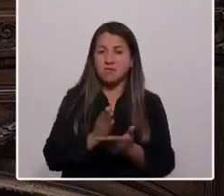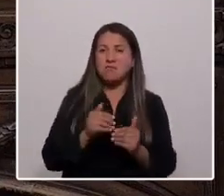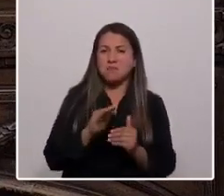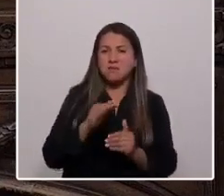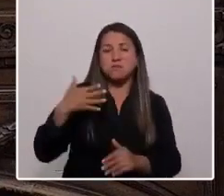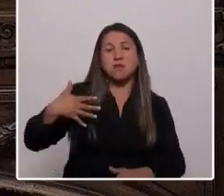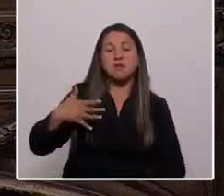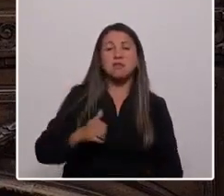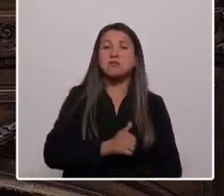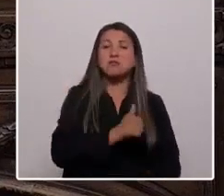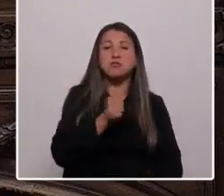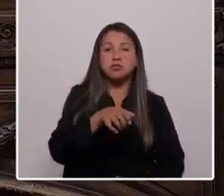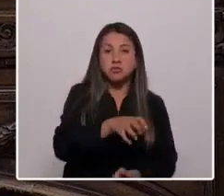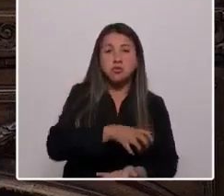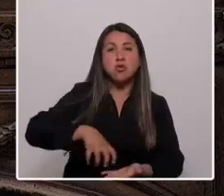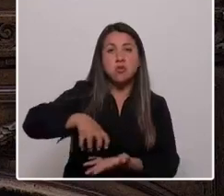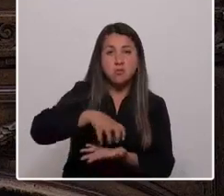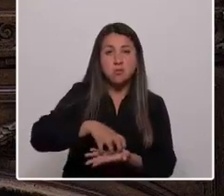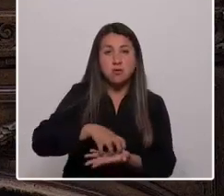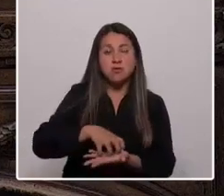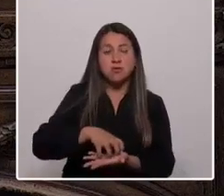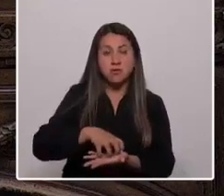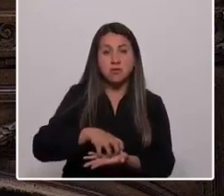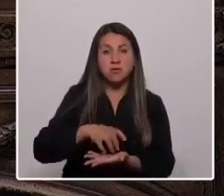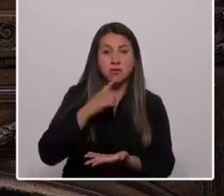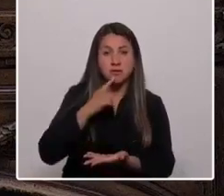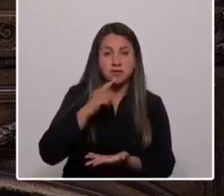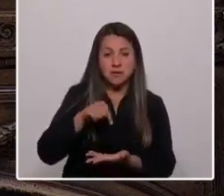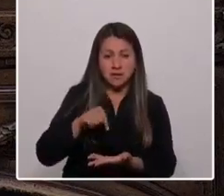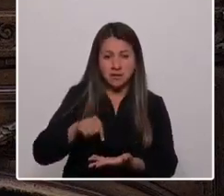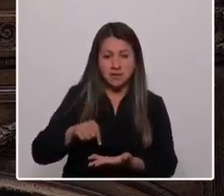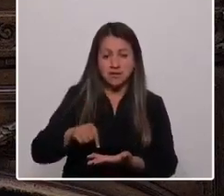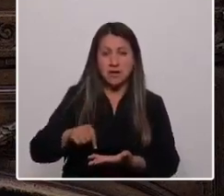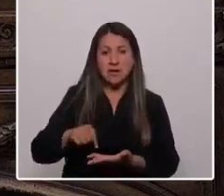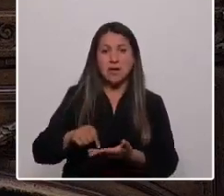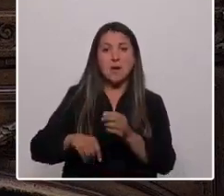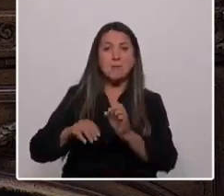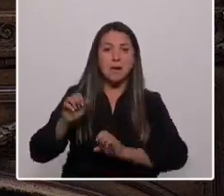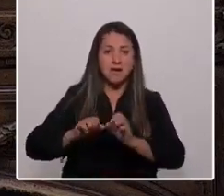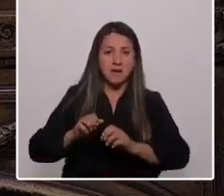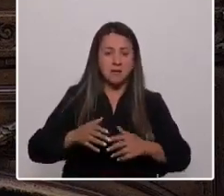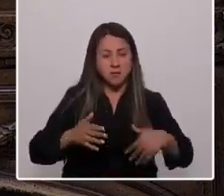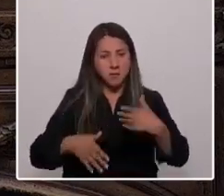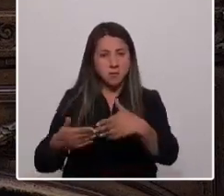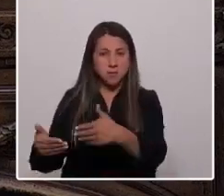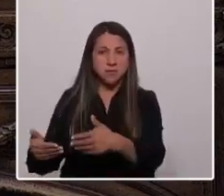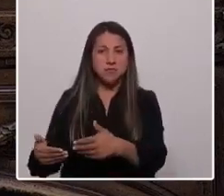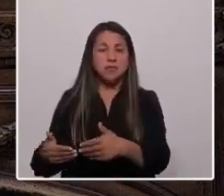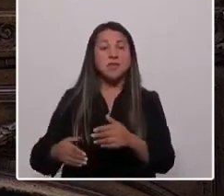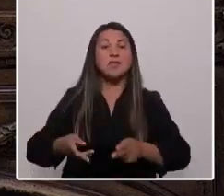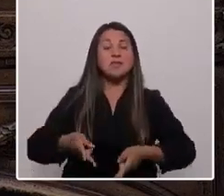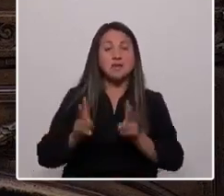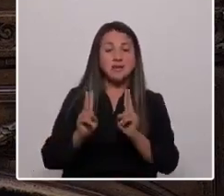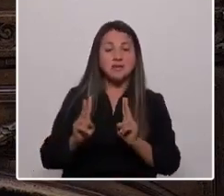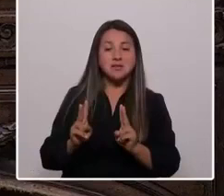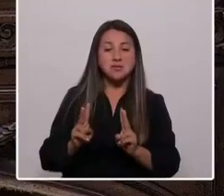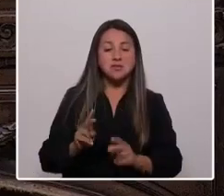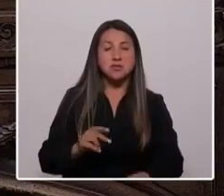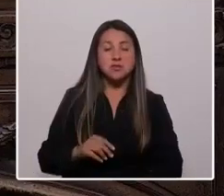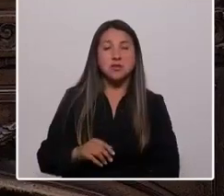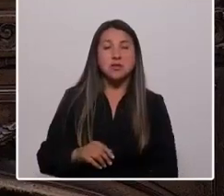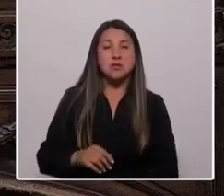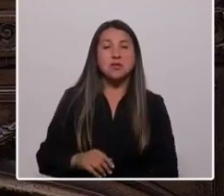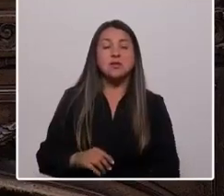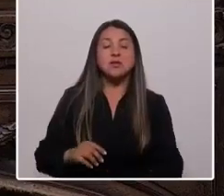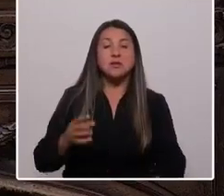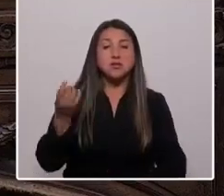los pueblos que compondrán esta materia por eso es que no solo de derecho atender es por eso es que no sólo